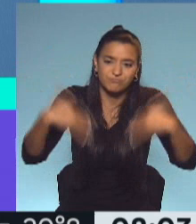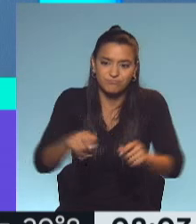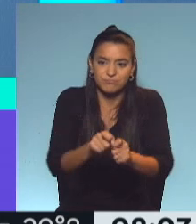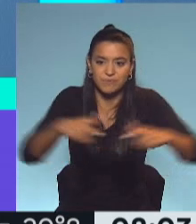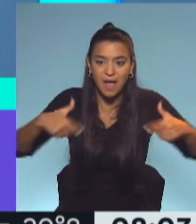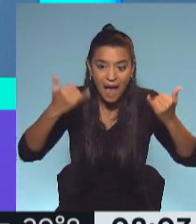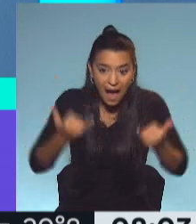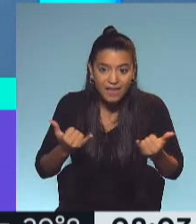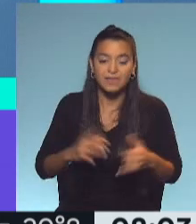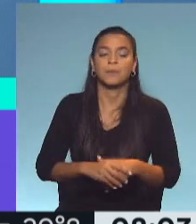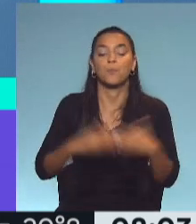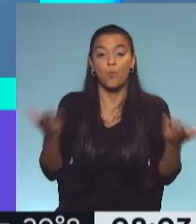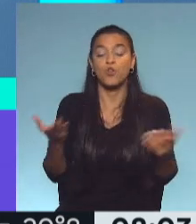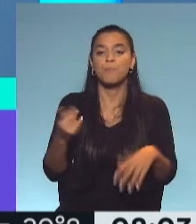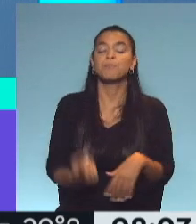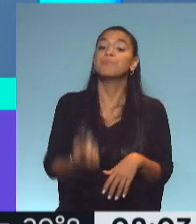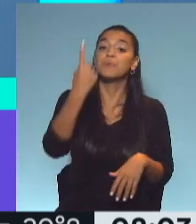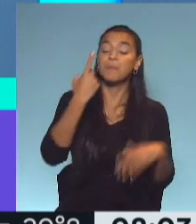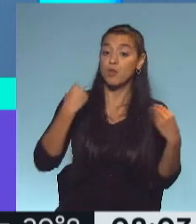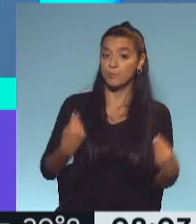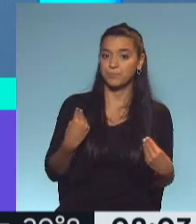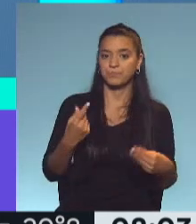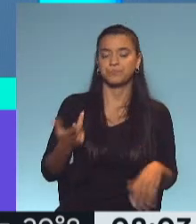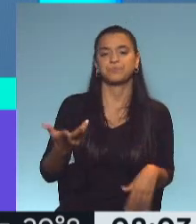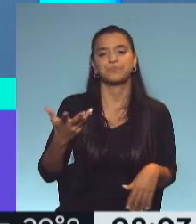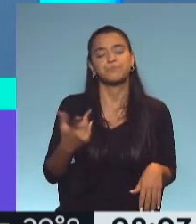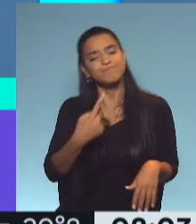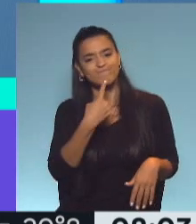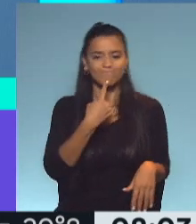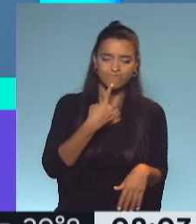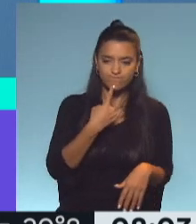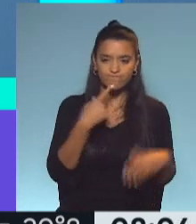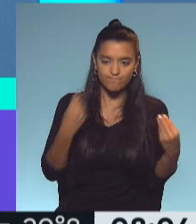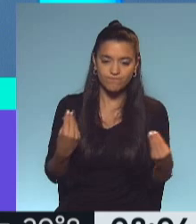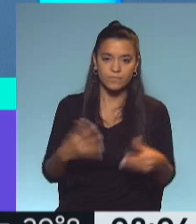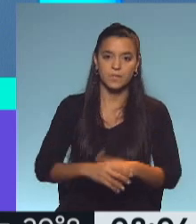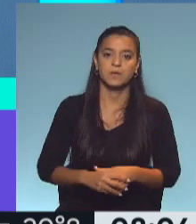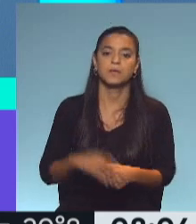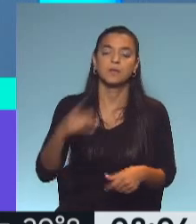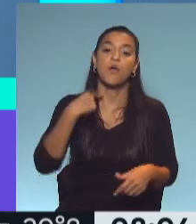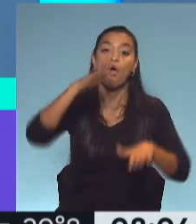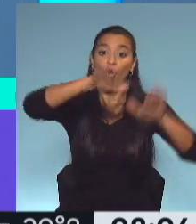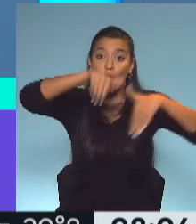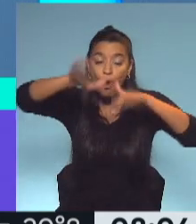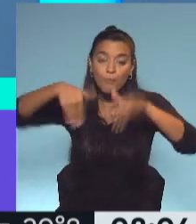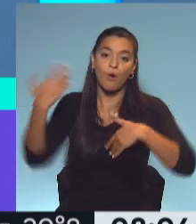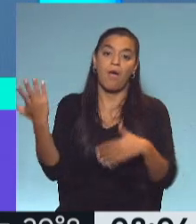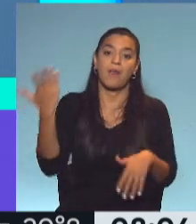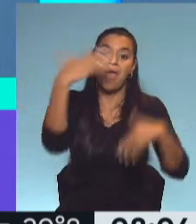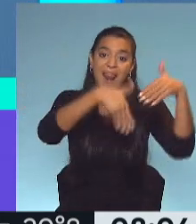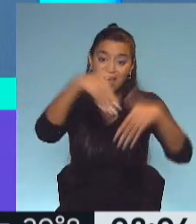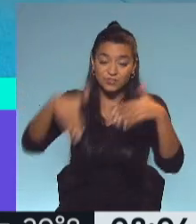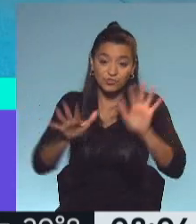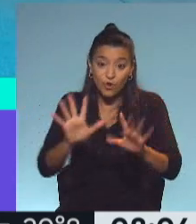las autoridades. Y bueno, en principio porque todo hace suponer que convocar a unas elecciones en